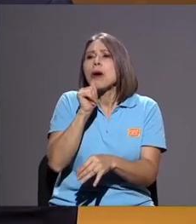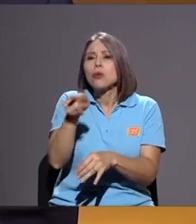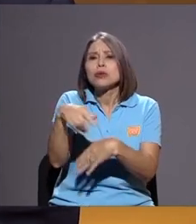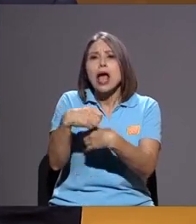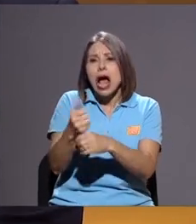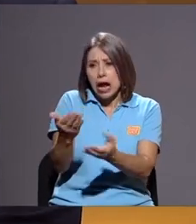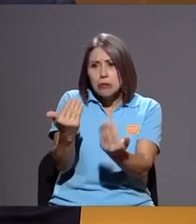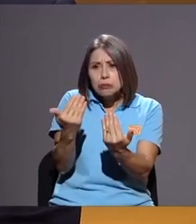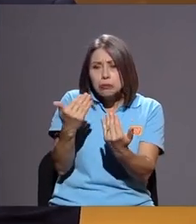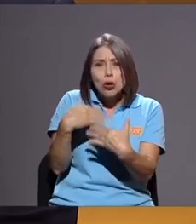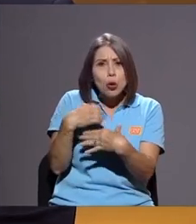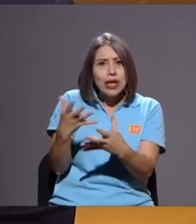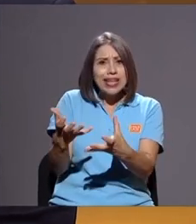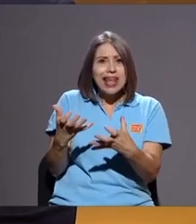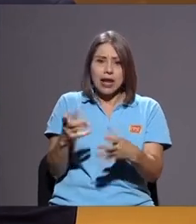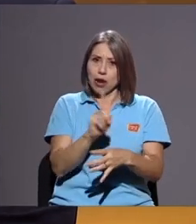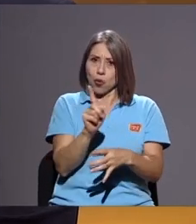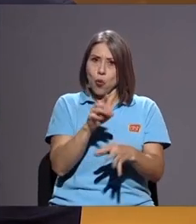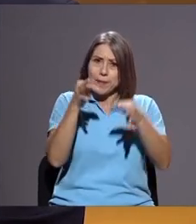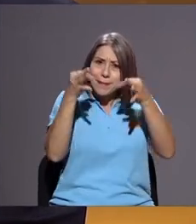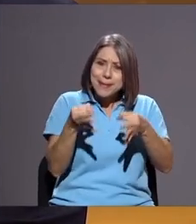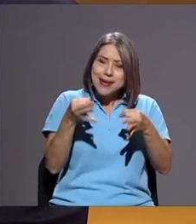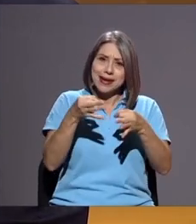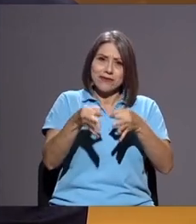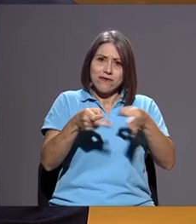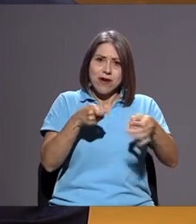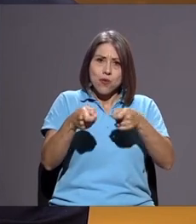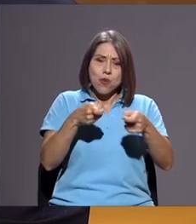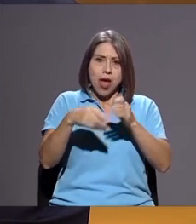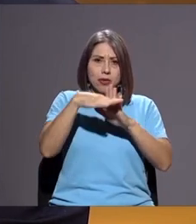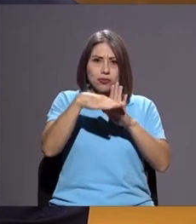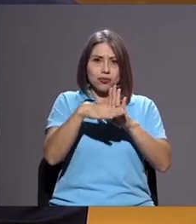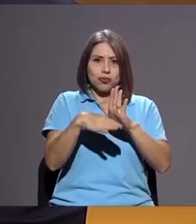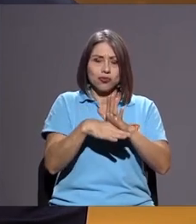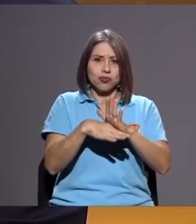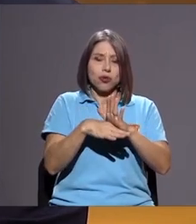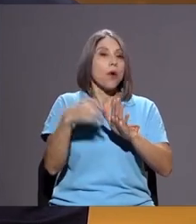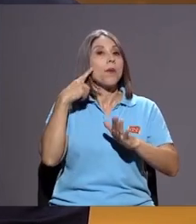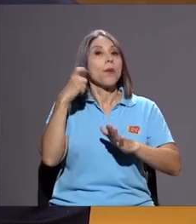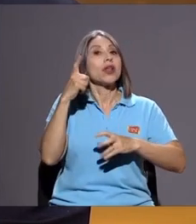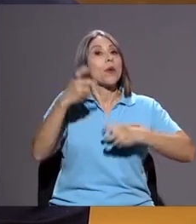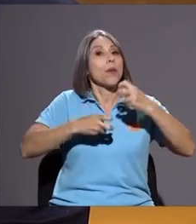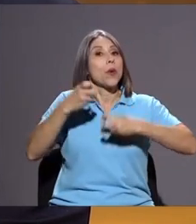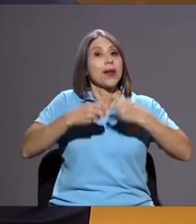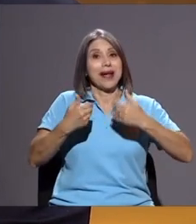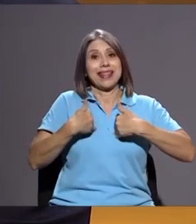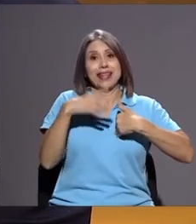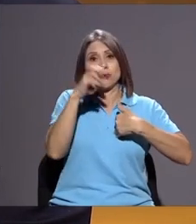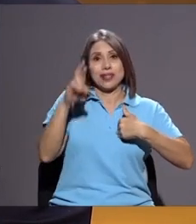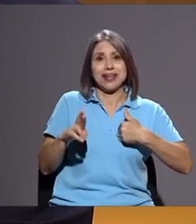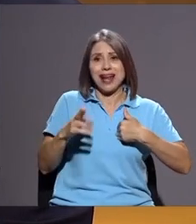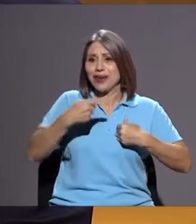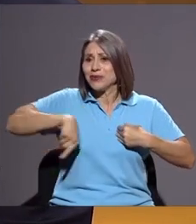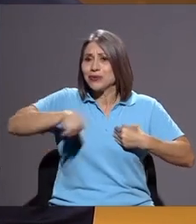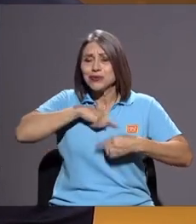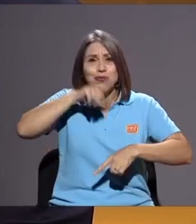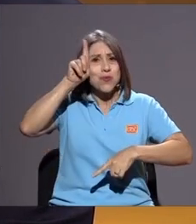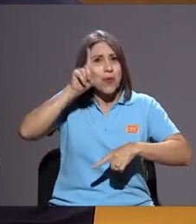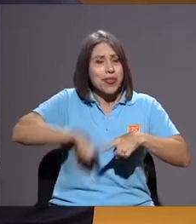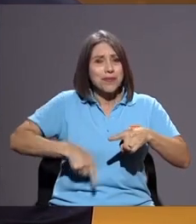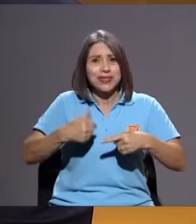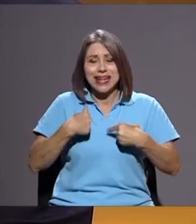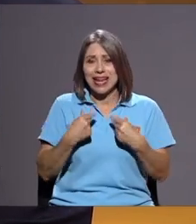pero bien regulados porque uno de los problemas que tenemos como país es que ya no tenemos la capacidad no tenemos la capacidad de generar los recursos